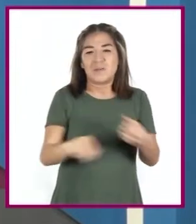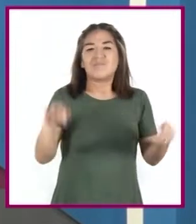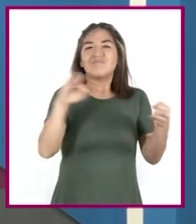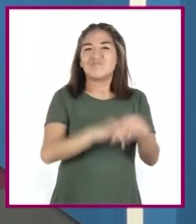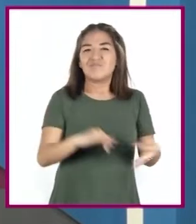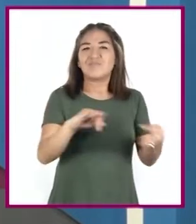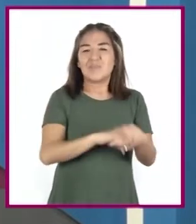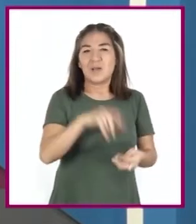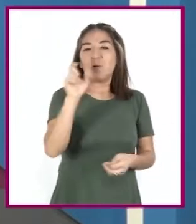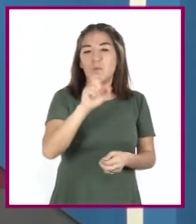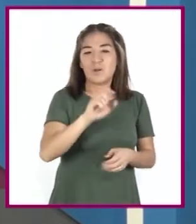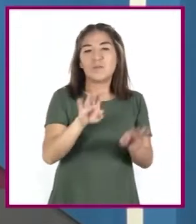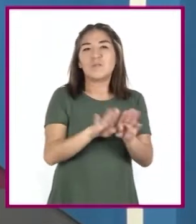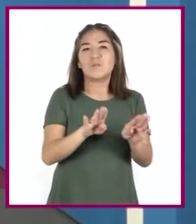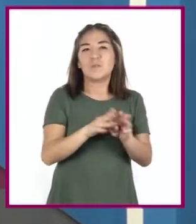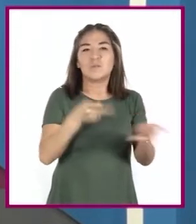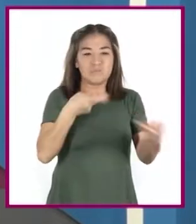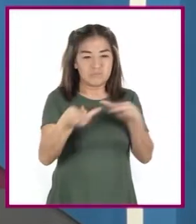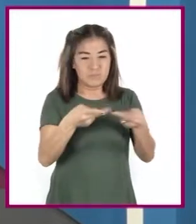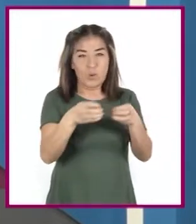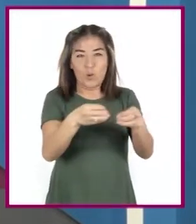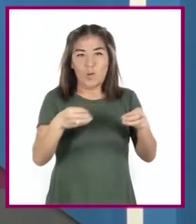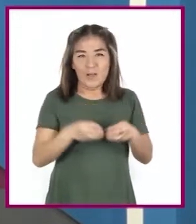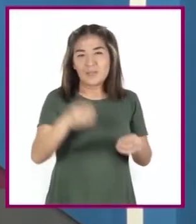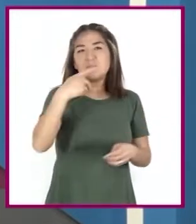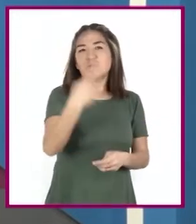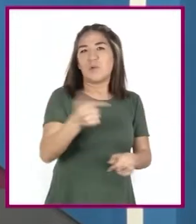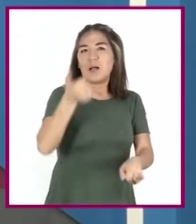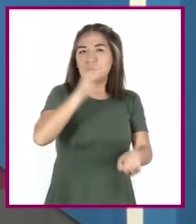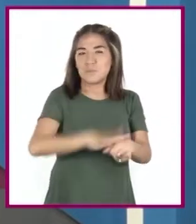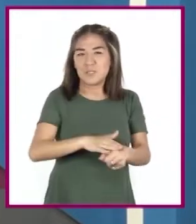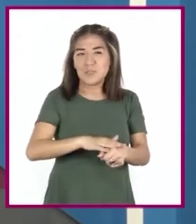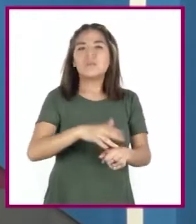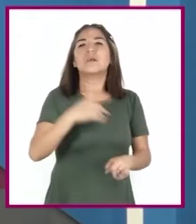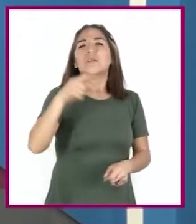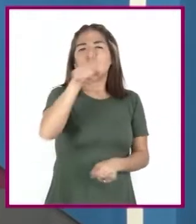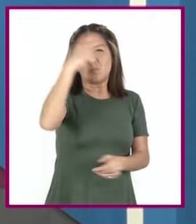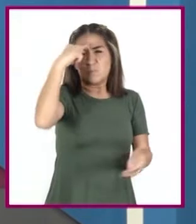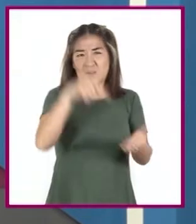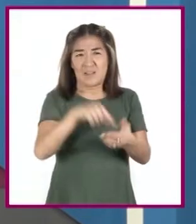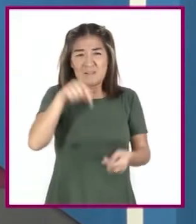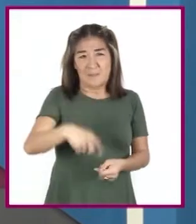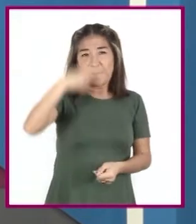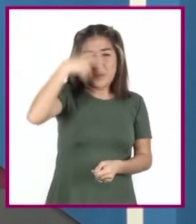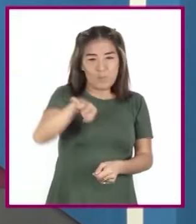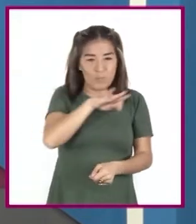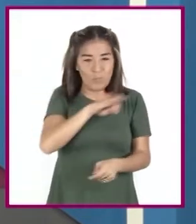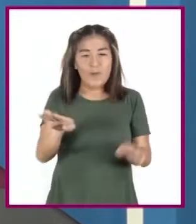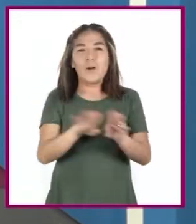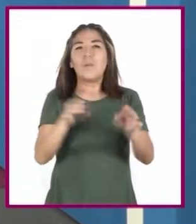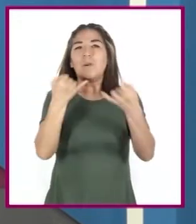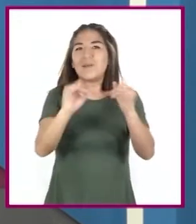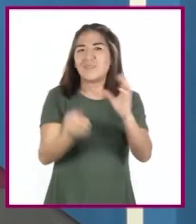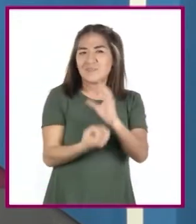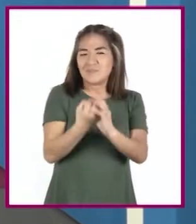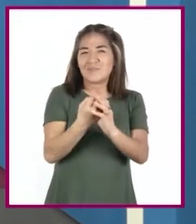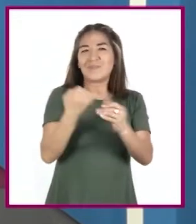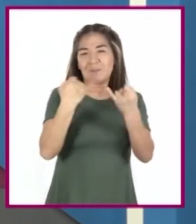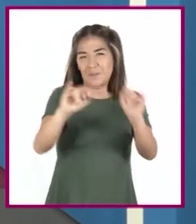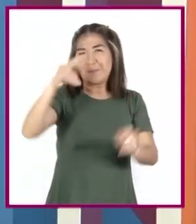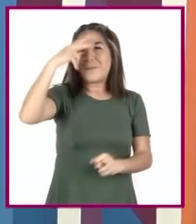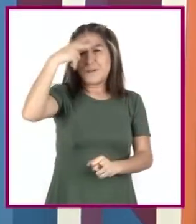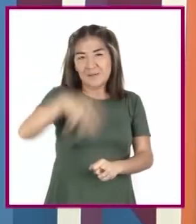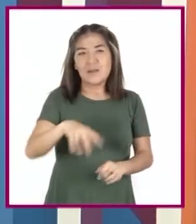a la hora de organizar la administración pública? ¿Creen que México pudo haber experimentado su vida independiente sin tanta